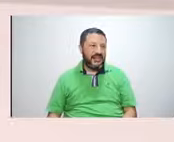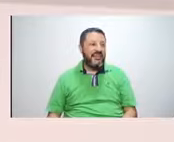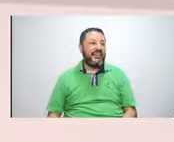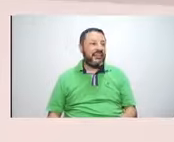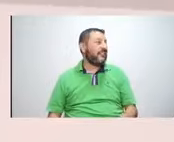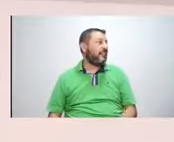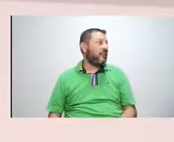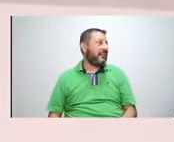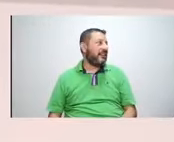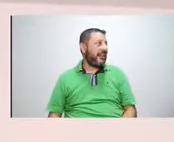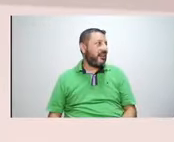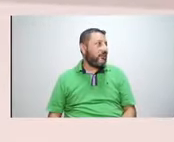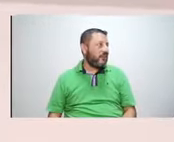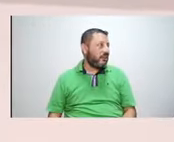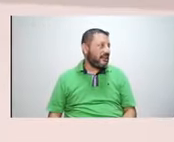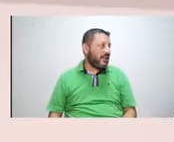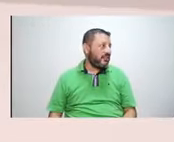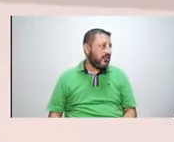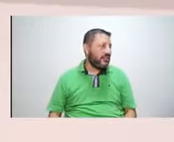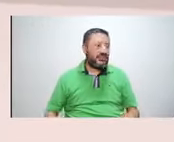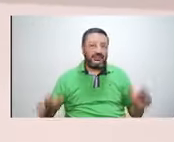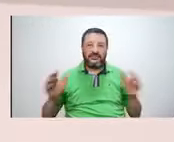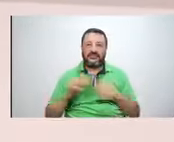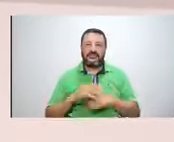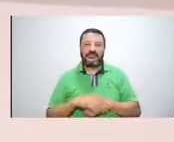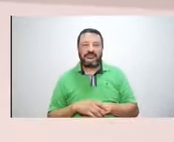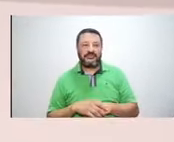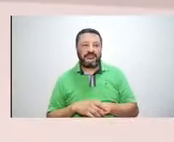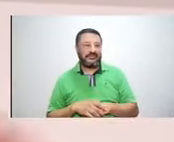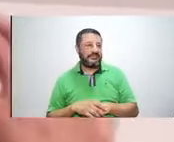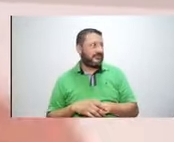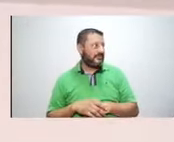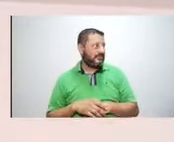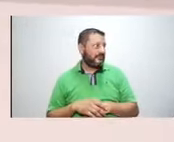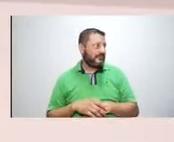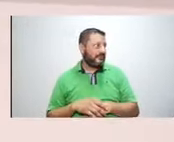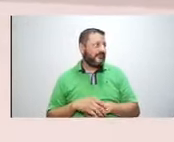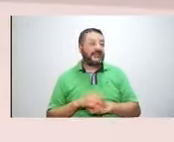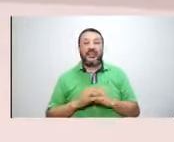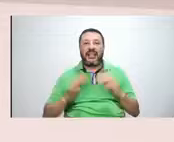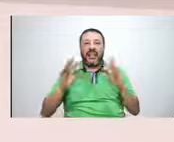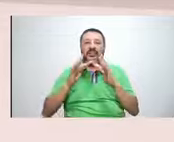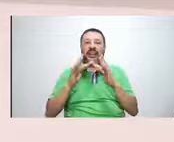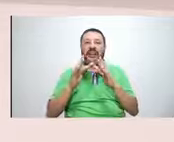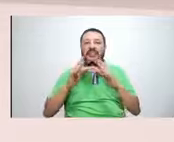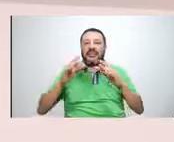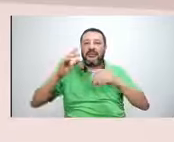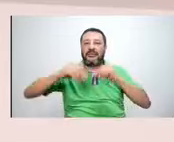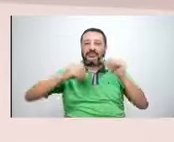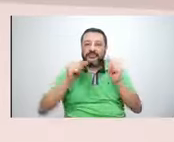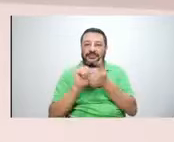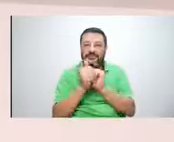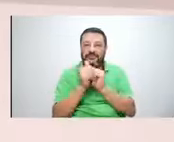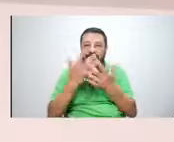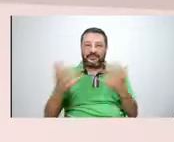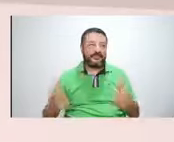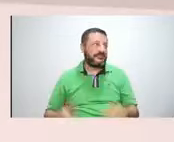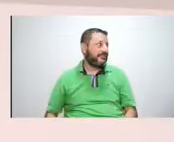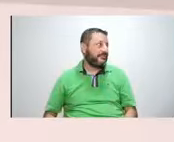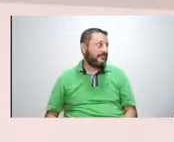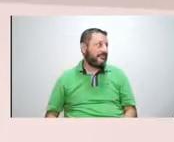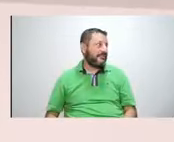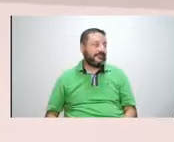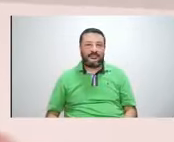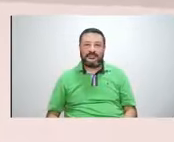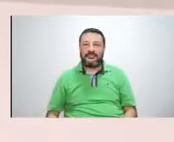que me ahogaba, me tocaba salir antes y me mantenían regañando que porque no respiraba bien. Incluso hoy en día tampoco sé todavía respirar y